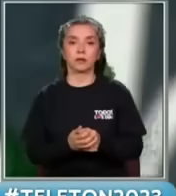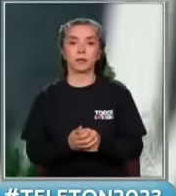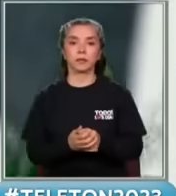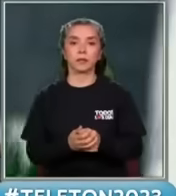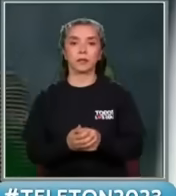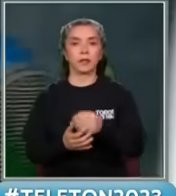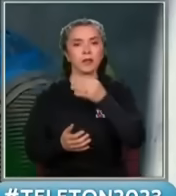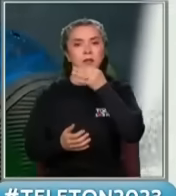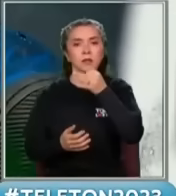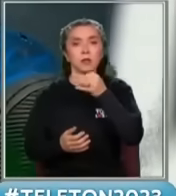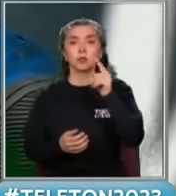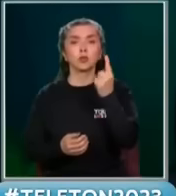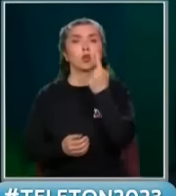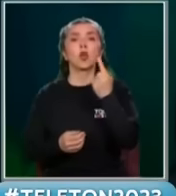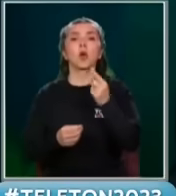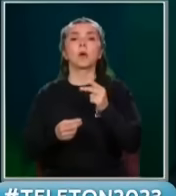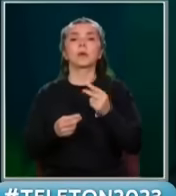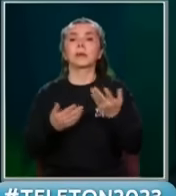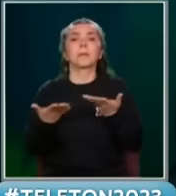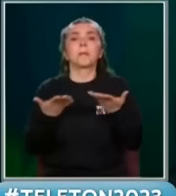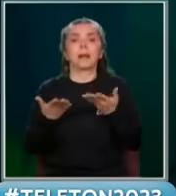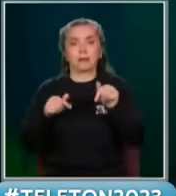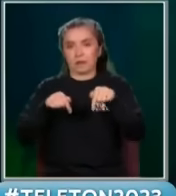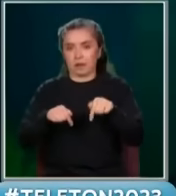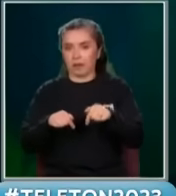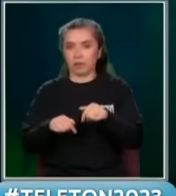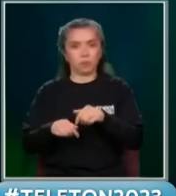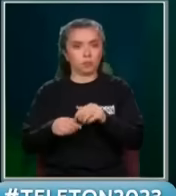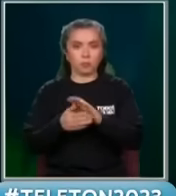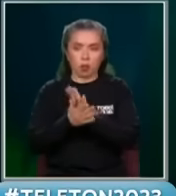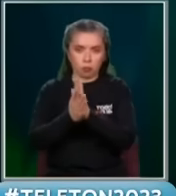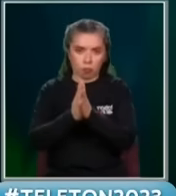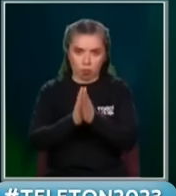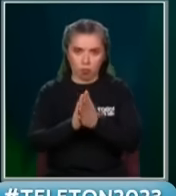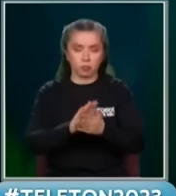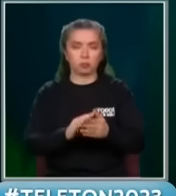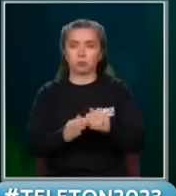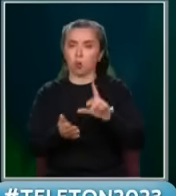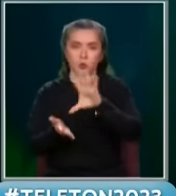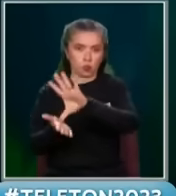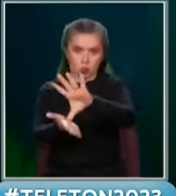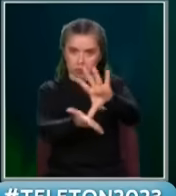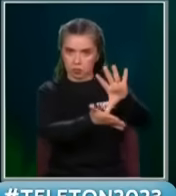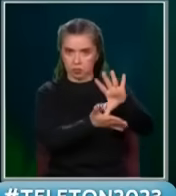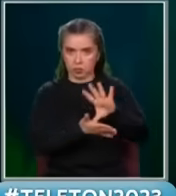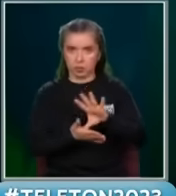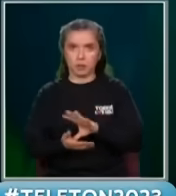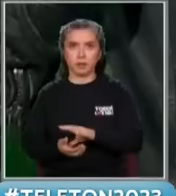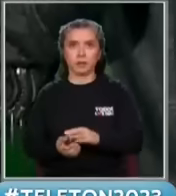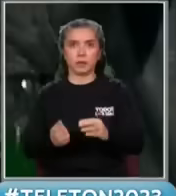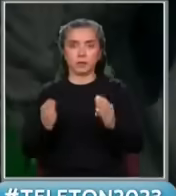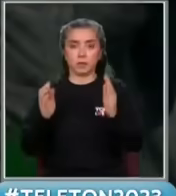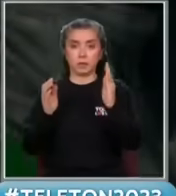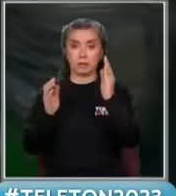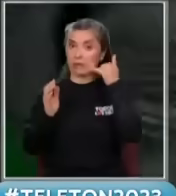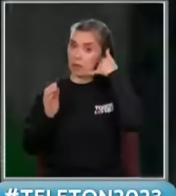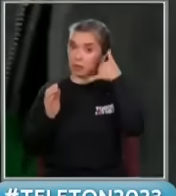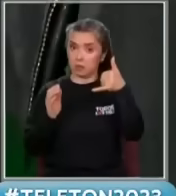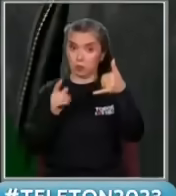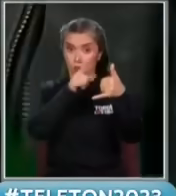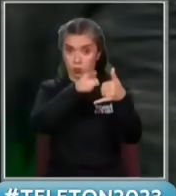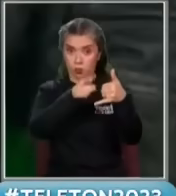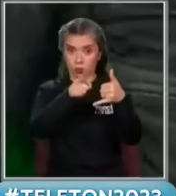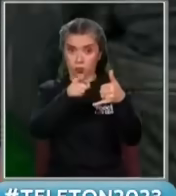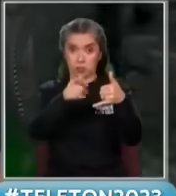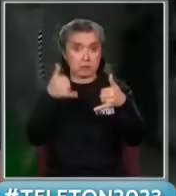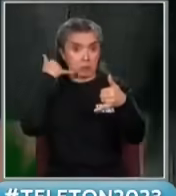decía, no solamente suceda acá, sino que realmente que pase en todas partes. Voy a tomar tu celular y lo voy a dejar así contra el mío. ¿Bien? Quiero que la